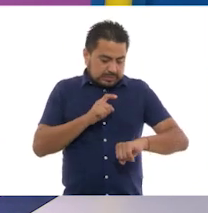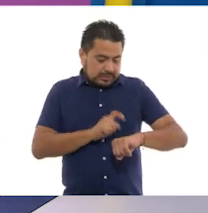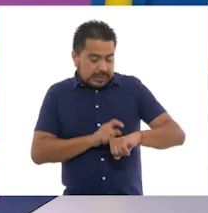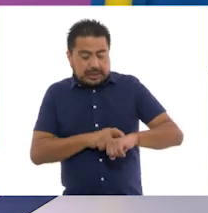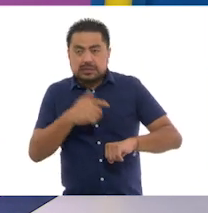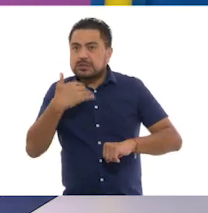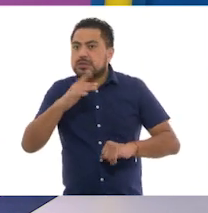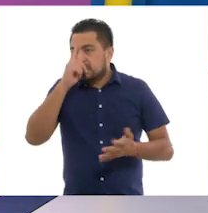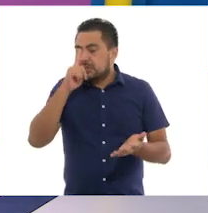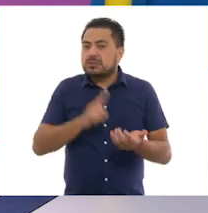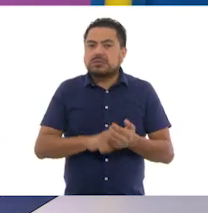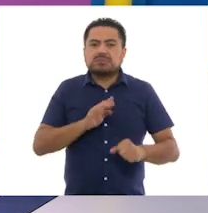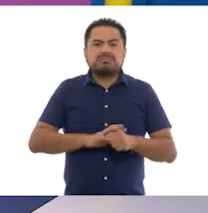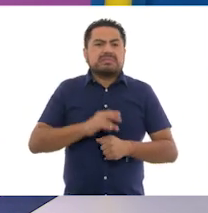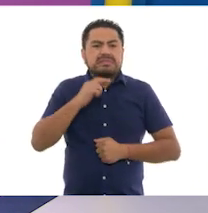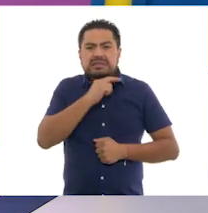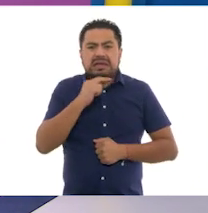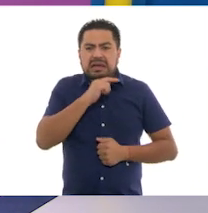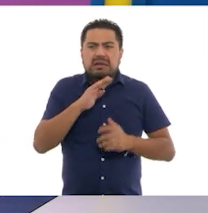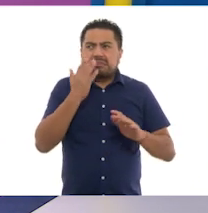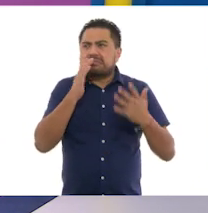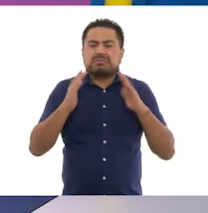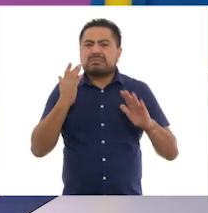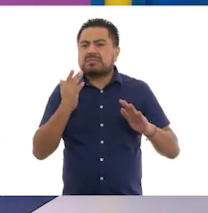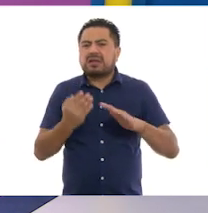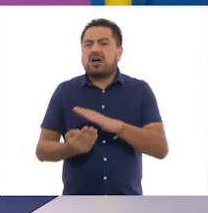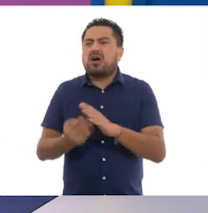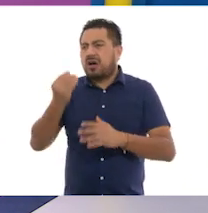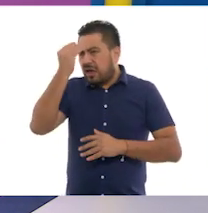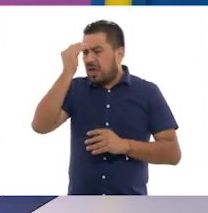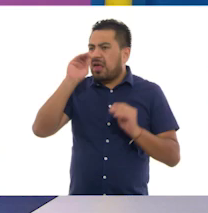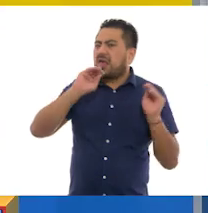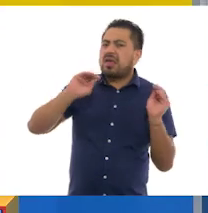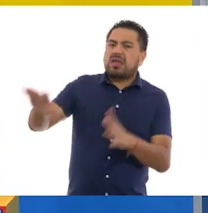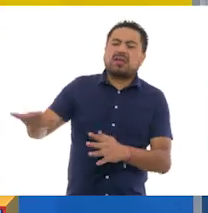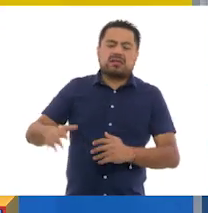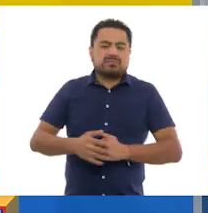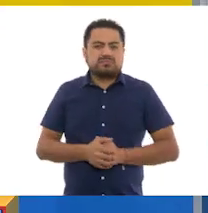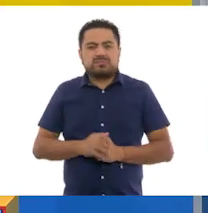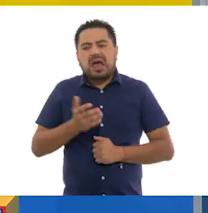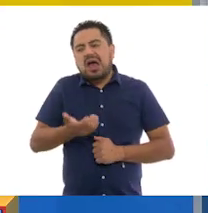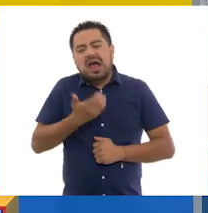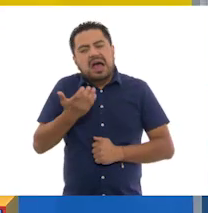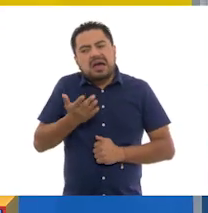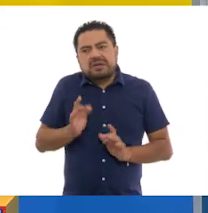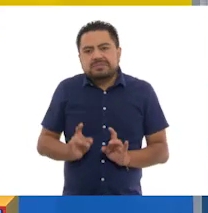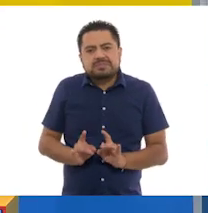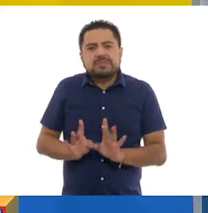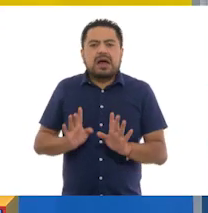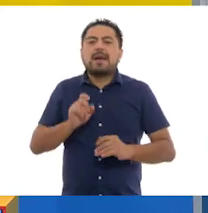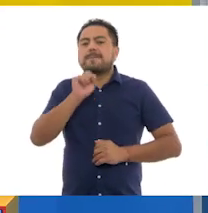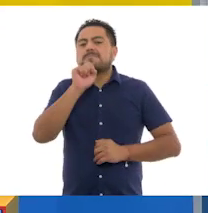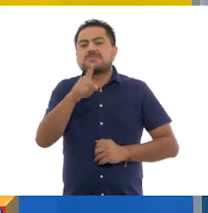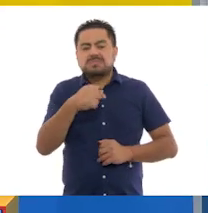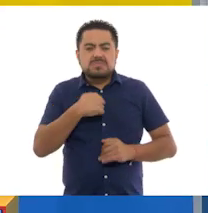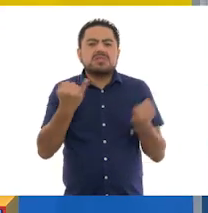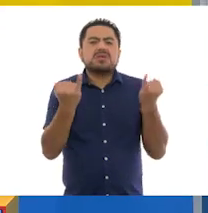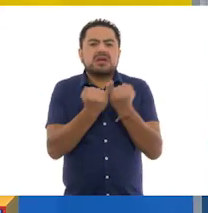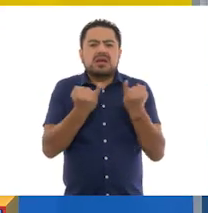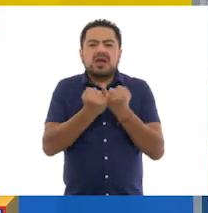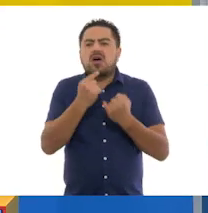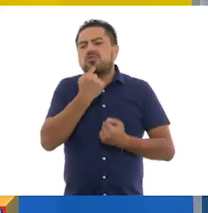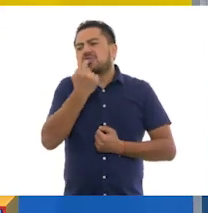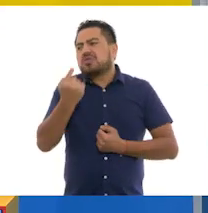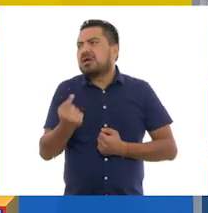¿Y qué creen? Por las prisas se me olvidó en la mesa. Suele pasar, Raulito. A mí también me ocurrió eso cuando era